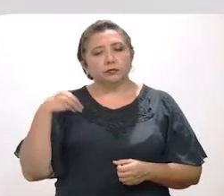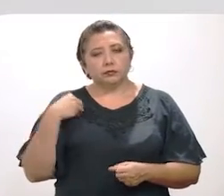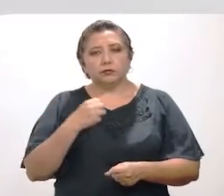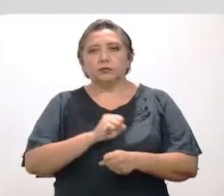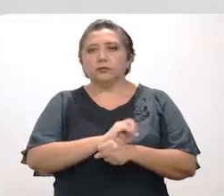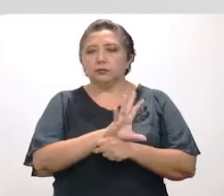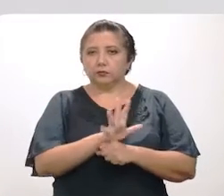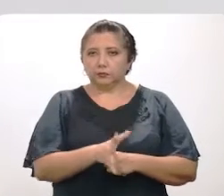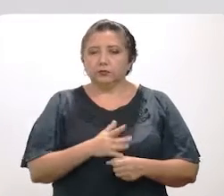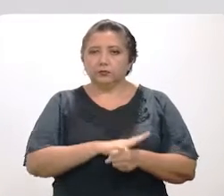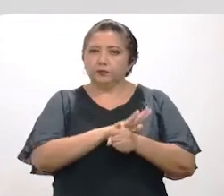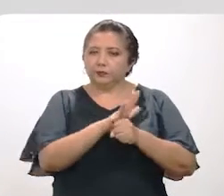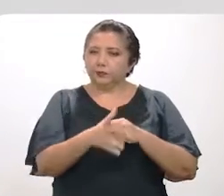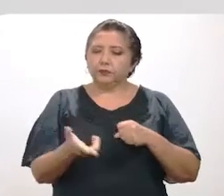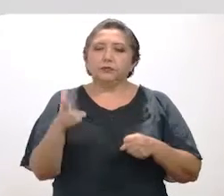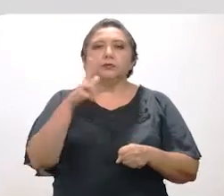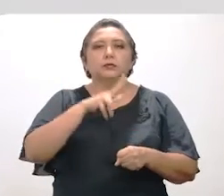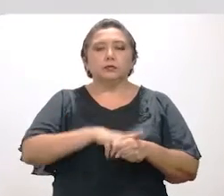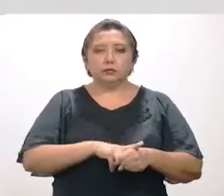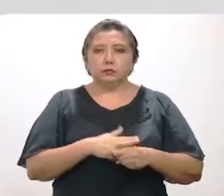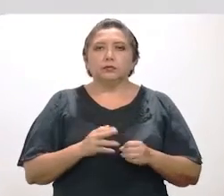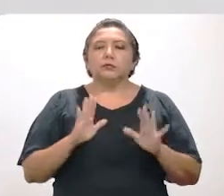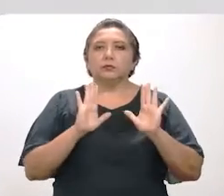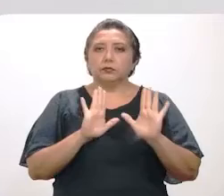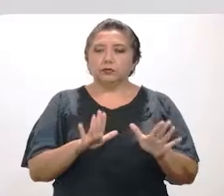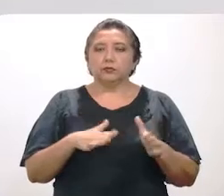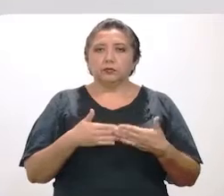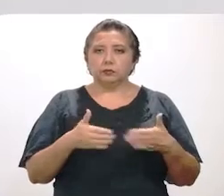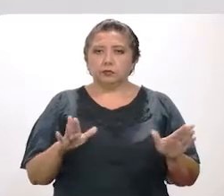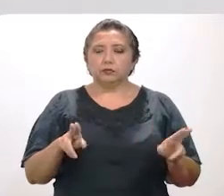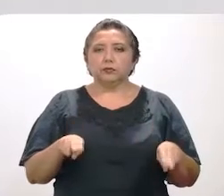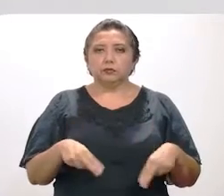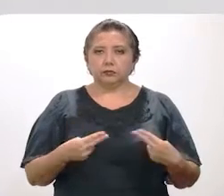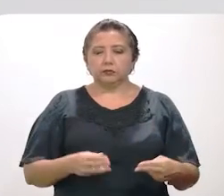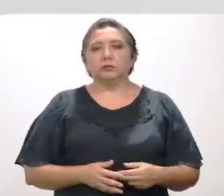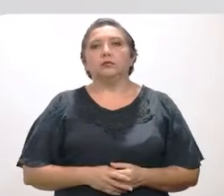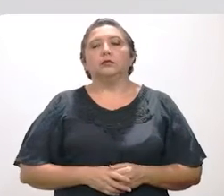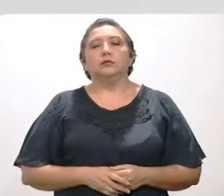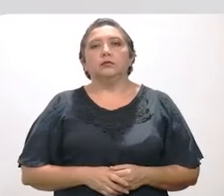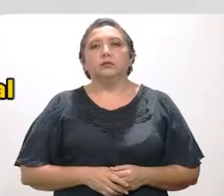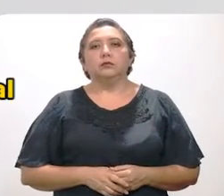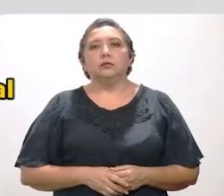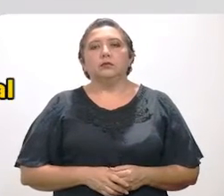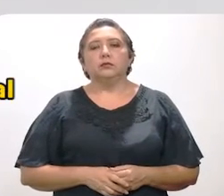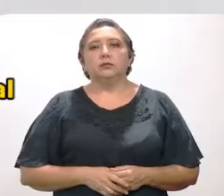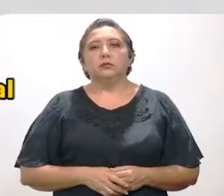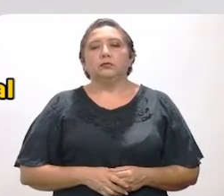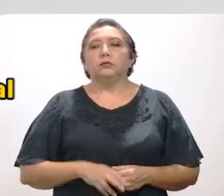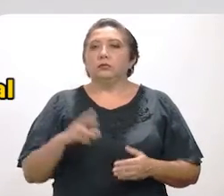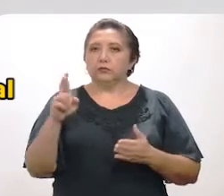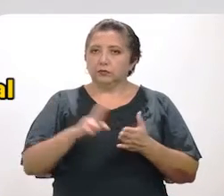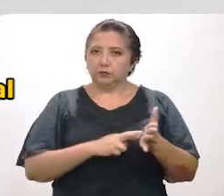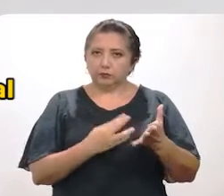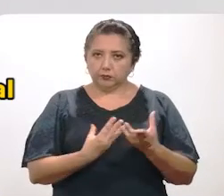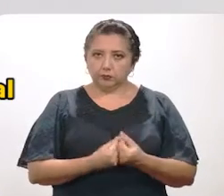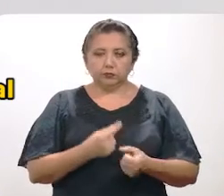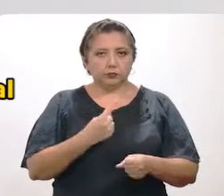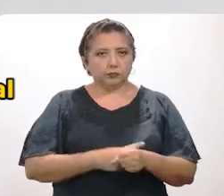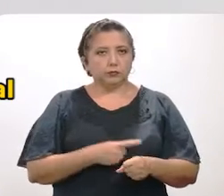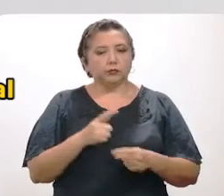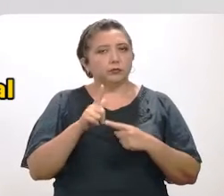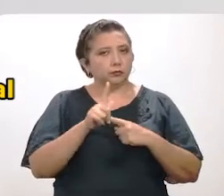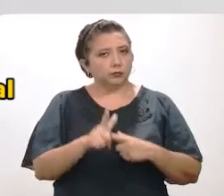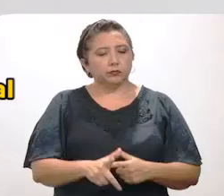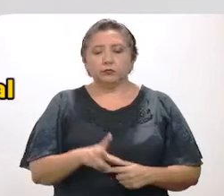para evitar comprometer nuestra capacidad hospitalaria e interrumpir el proceso de reactivación económica. Reiteramos, la